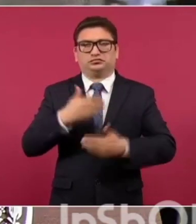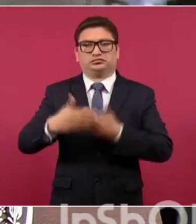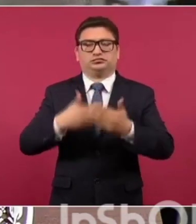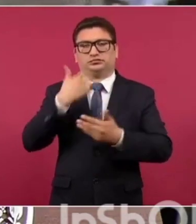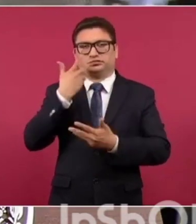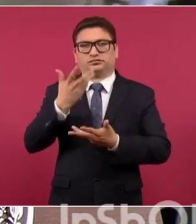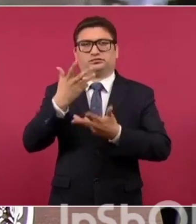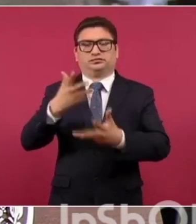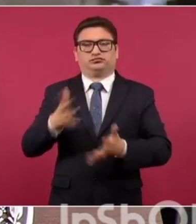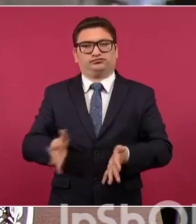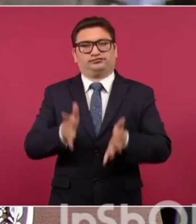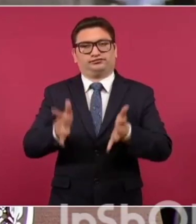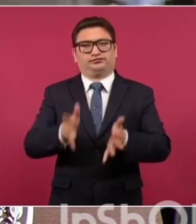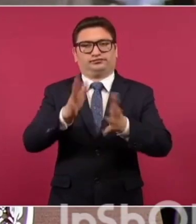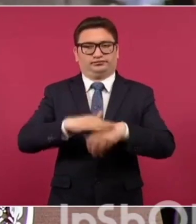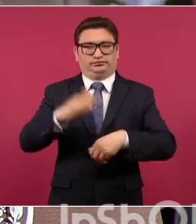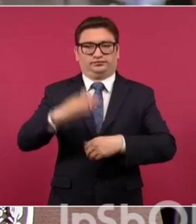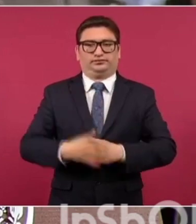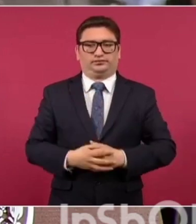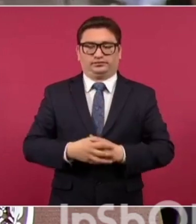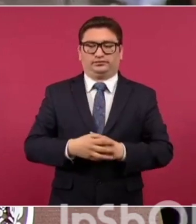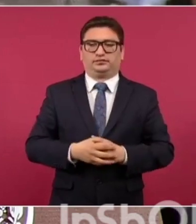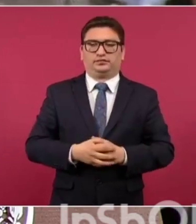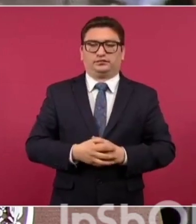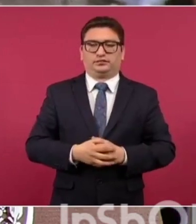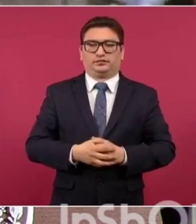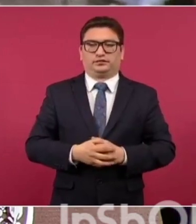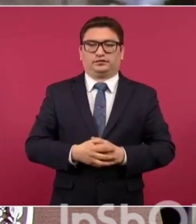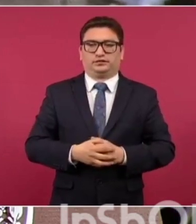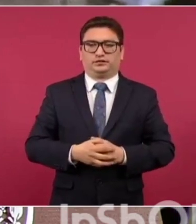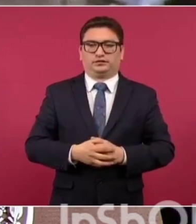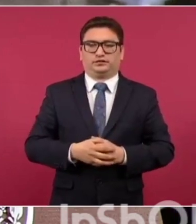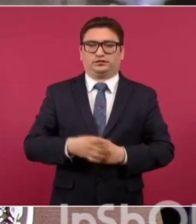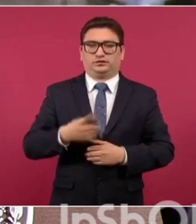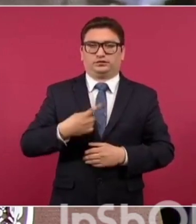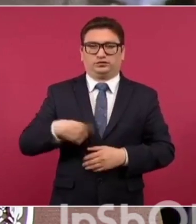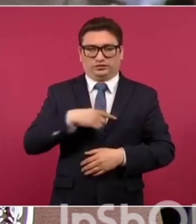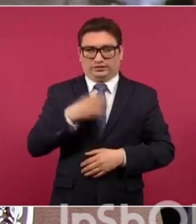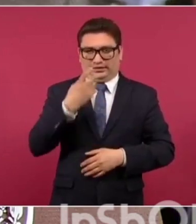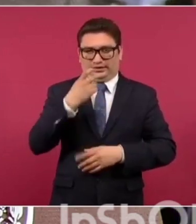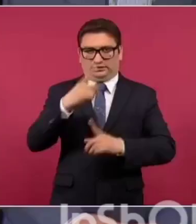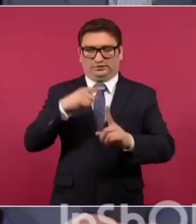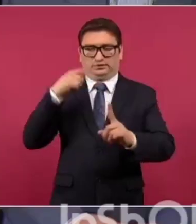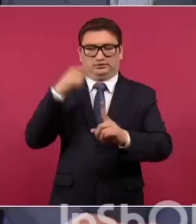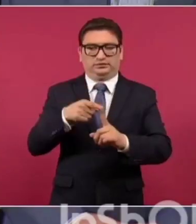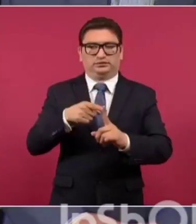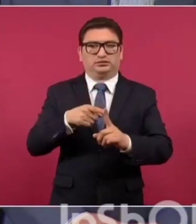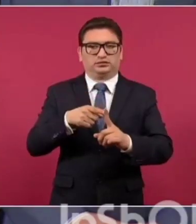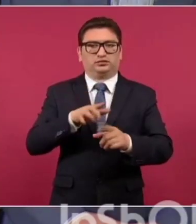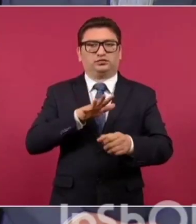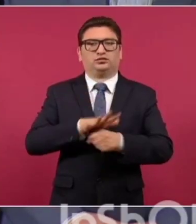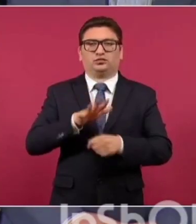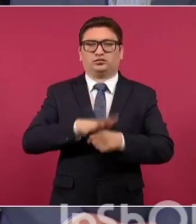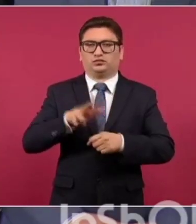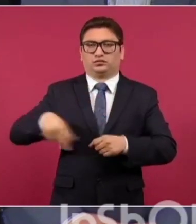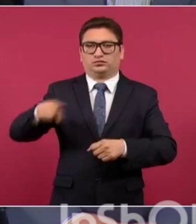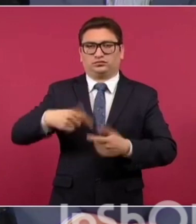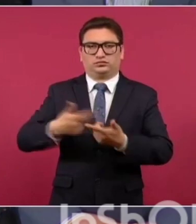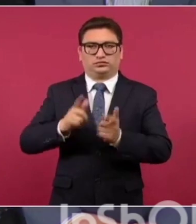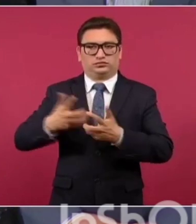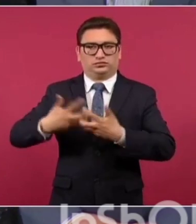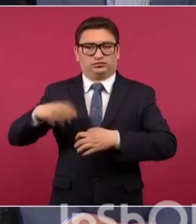en ese impulso y sobre todo con esta intención del sector